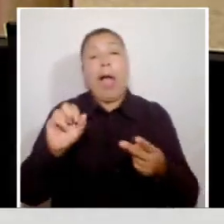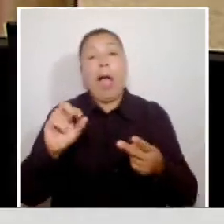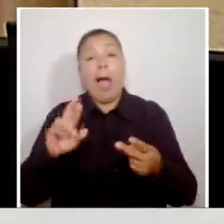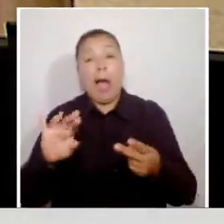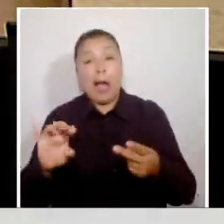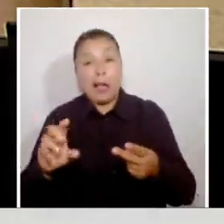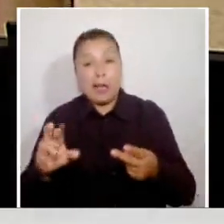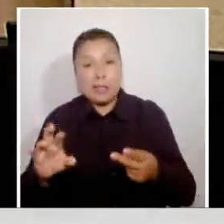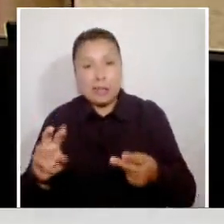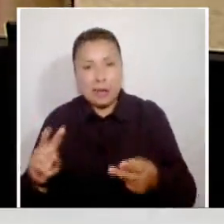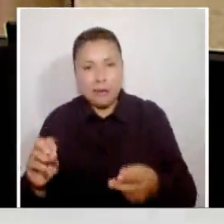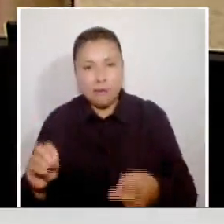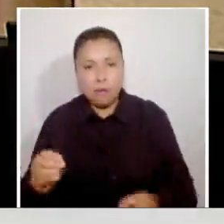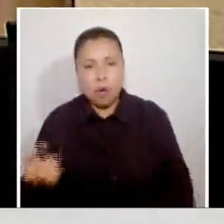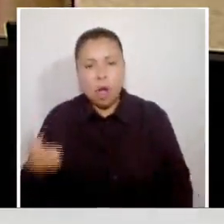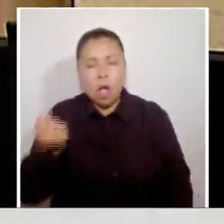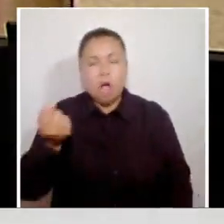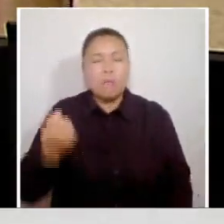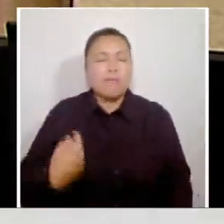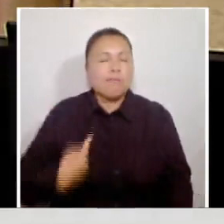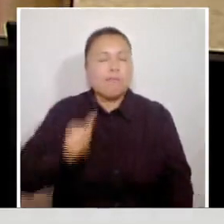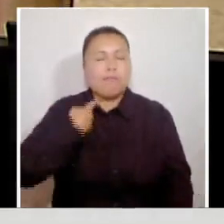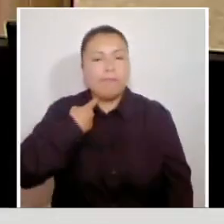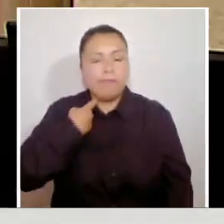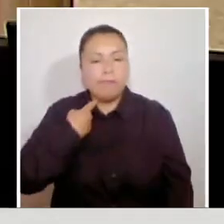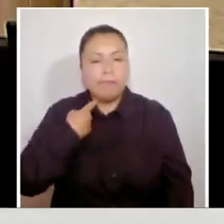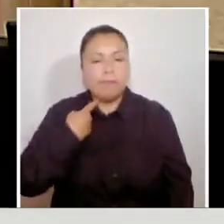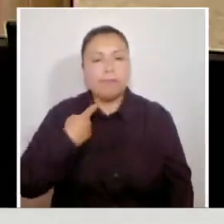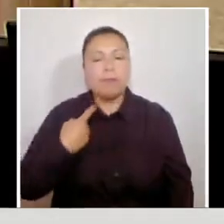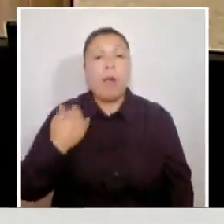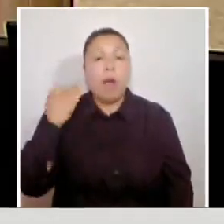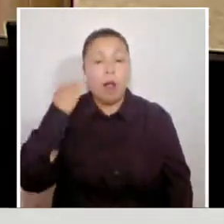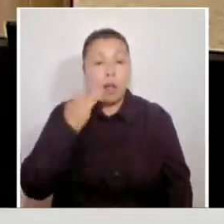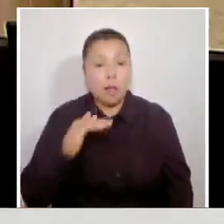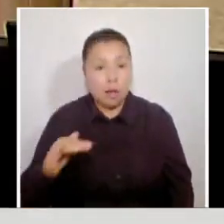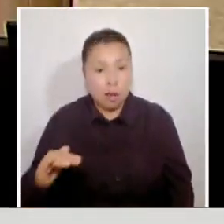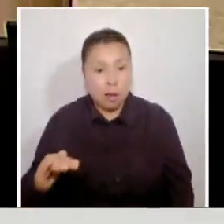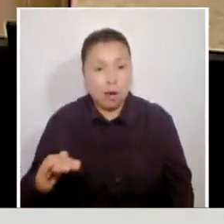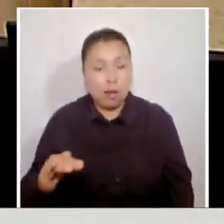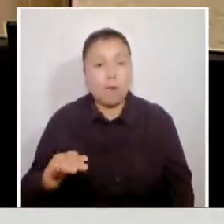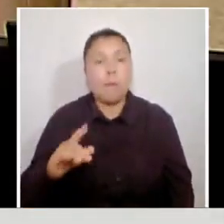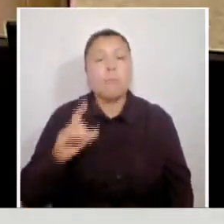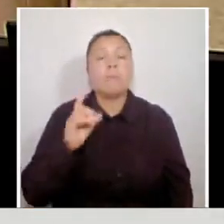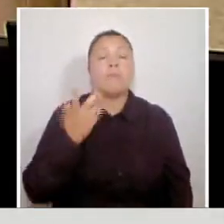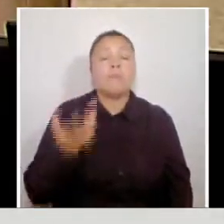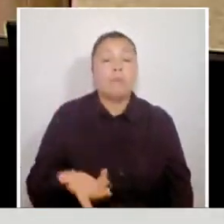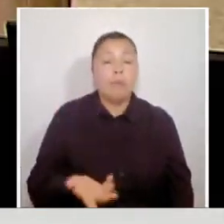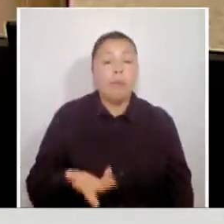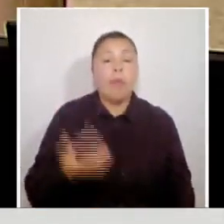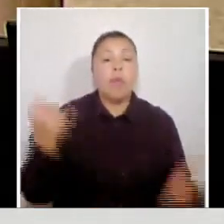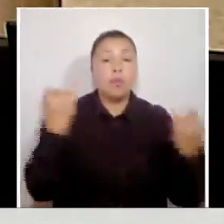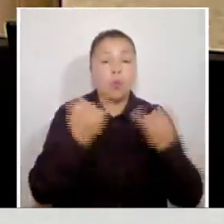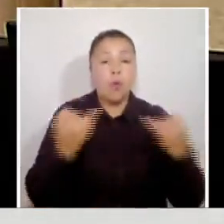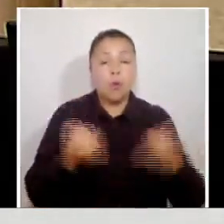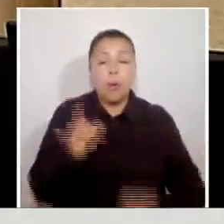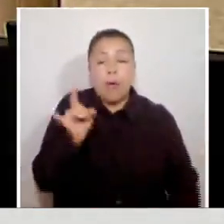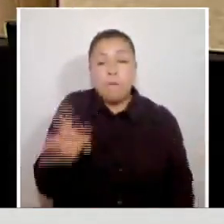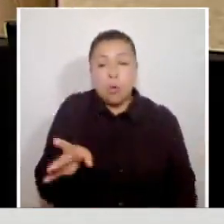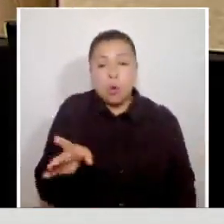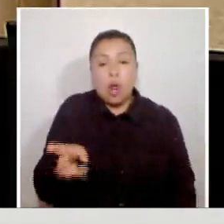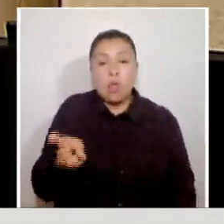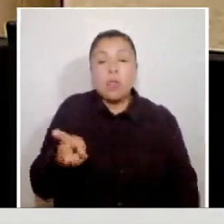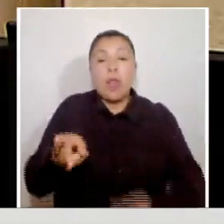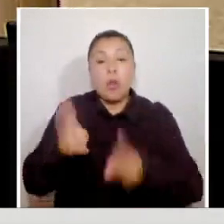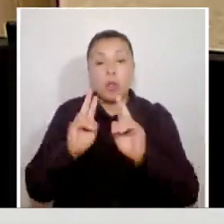desarrollo de un menor de edad en otras palabras es una forma de vulneración de los derechos de